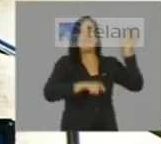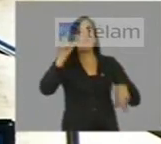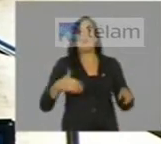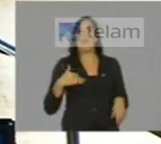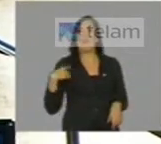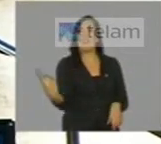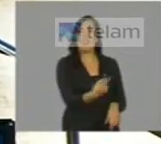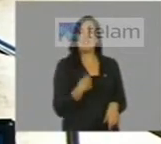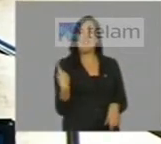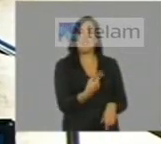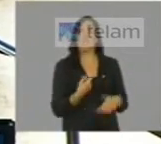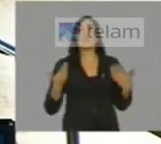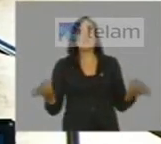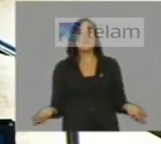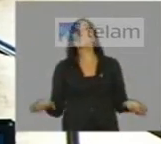ayer,